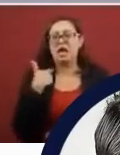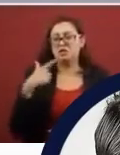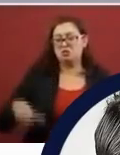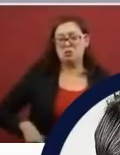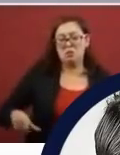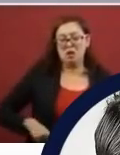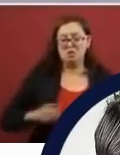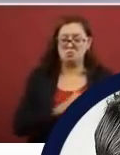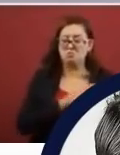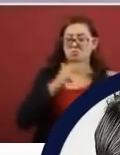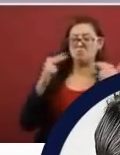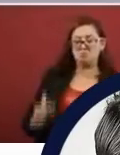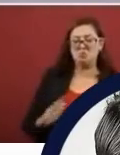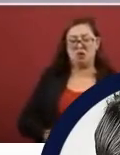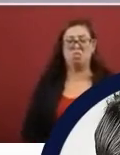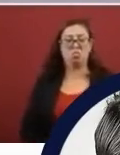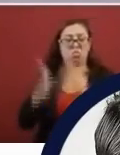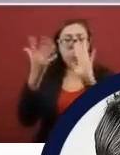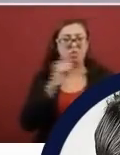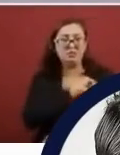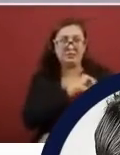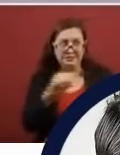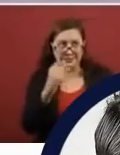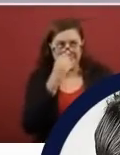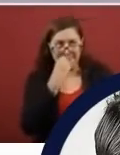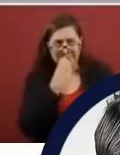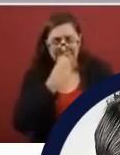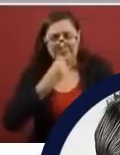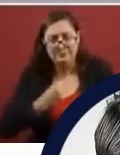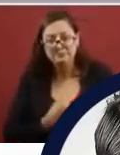inversión pública en